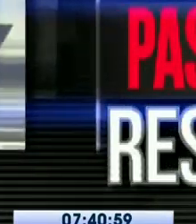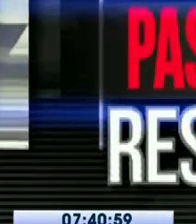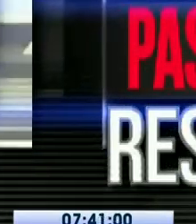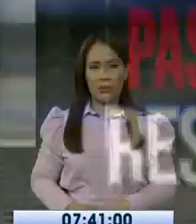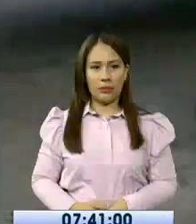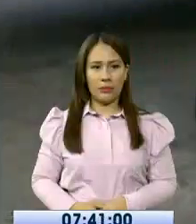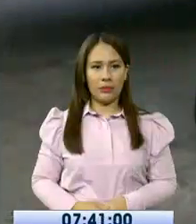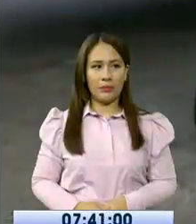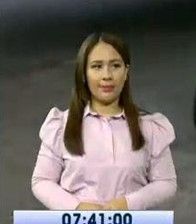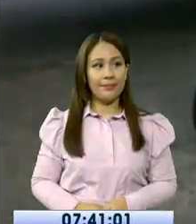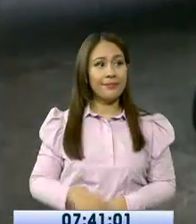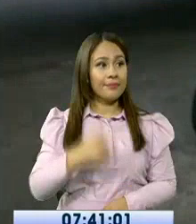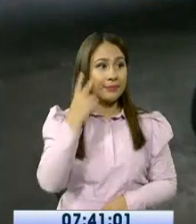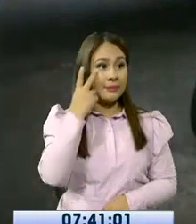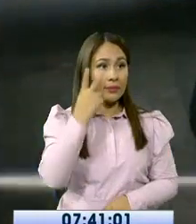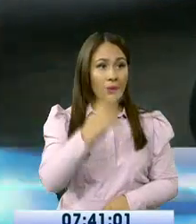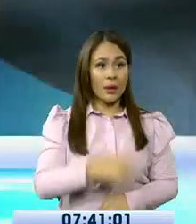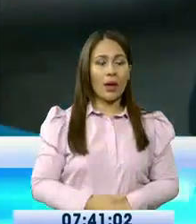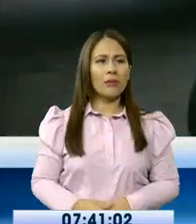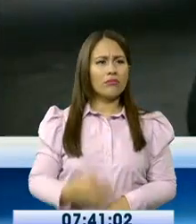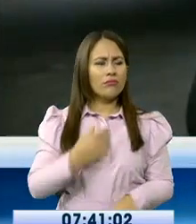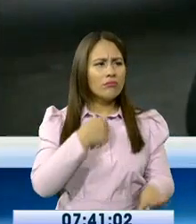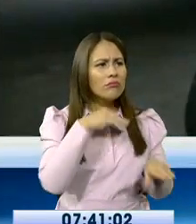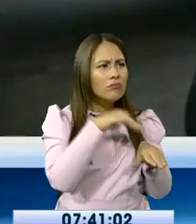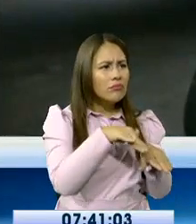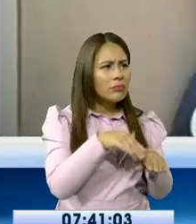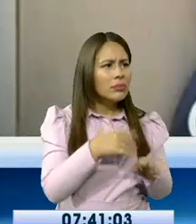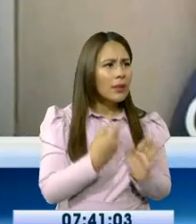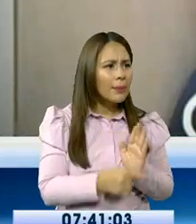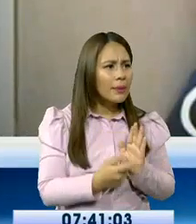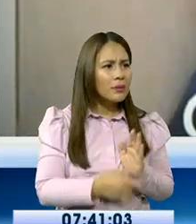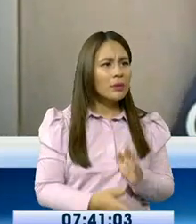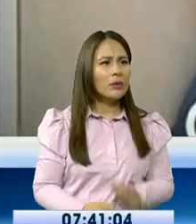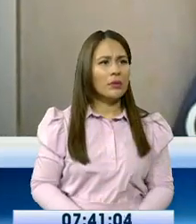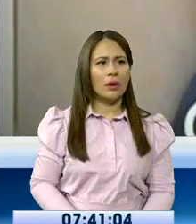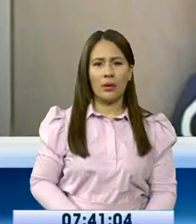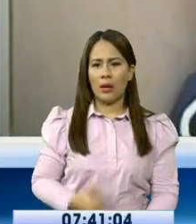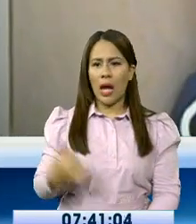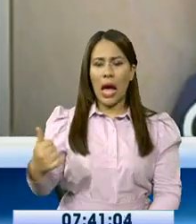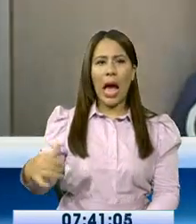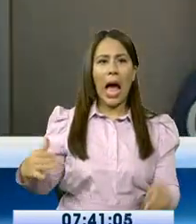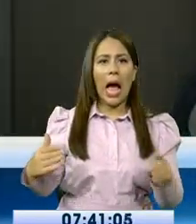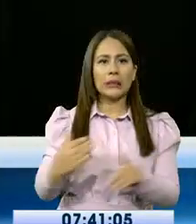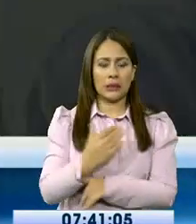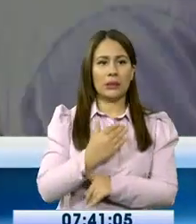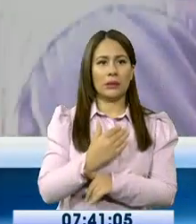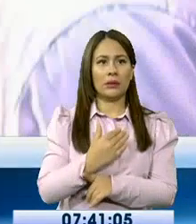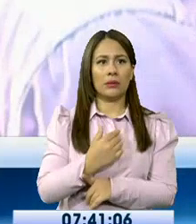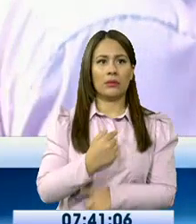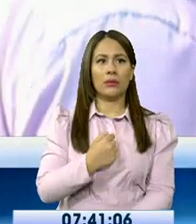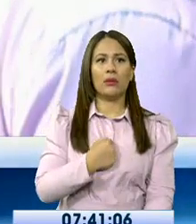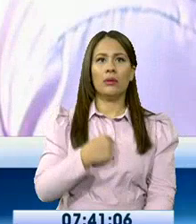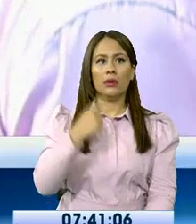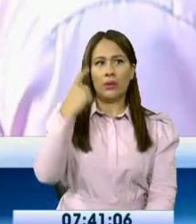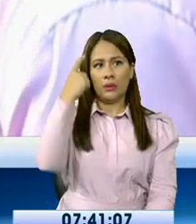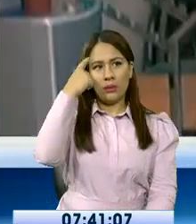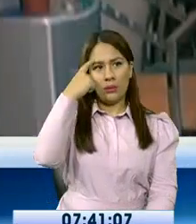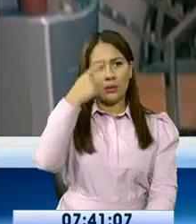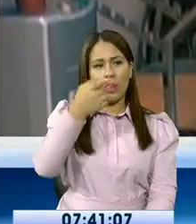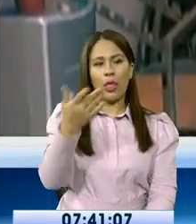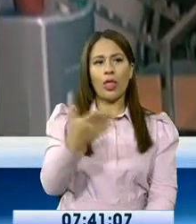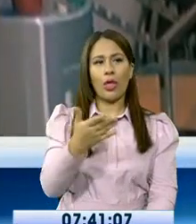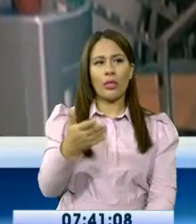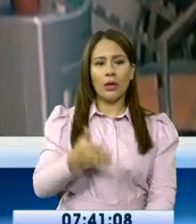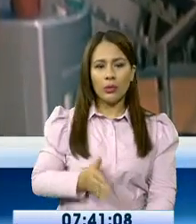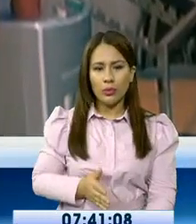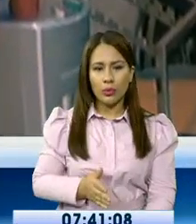Me levanto como asustada. ¿Y qué pasó? Me dicen que Pablo había tenido un accidente. Mariela se adhiere a la pared del pasillo que conduce